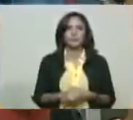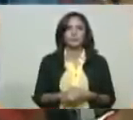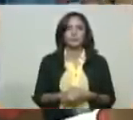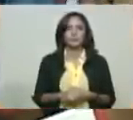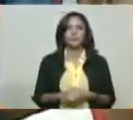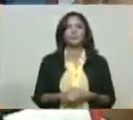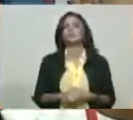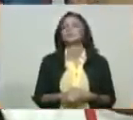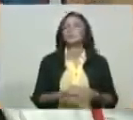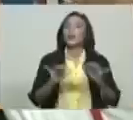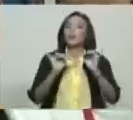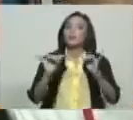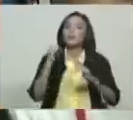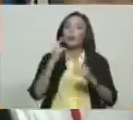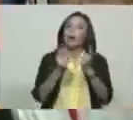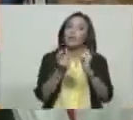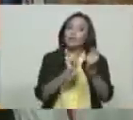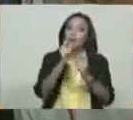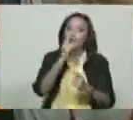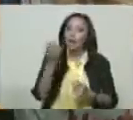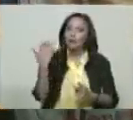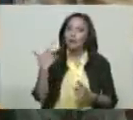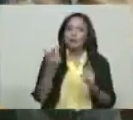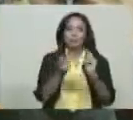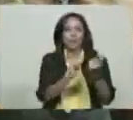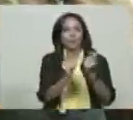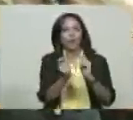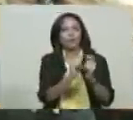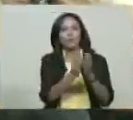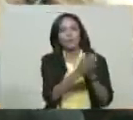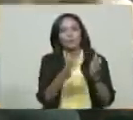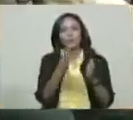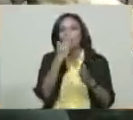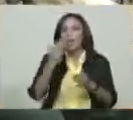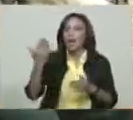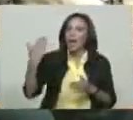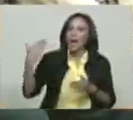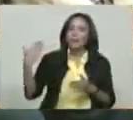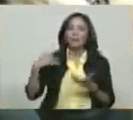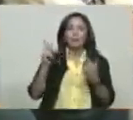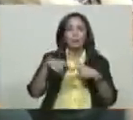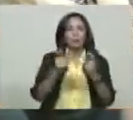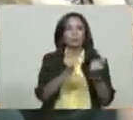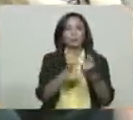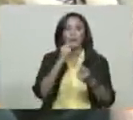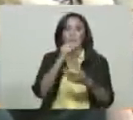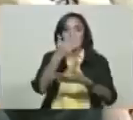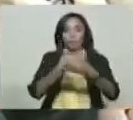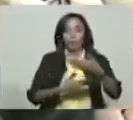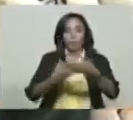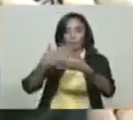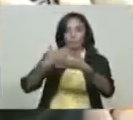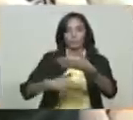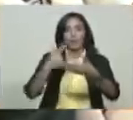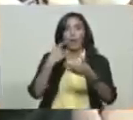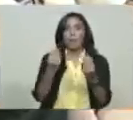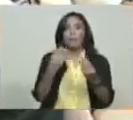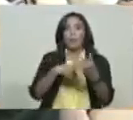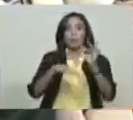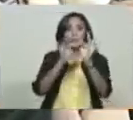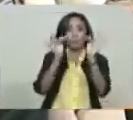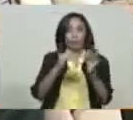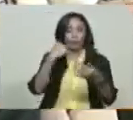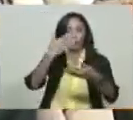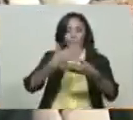Y así fue el debate de ayer y el de antes de ayer. Yo recibo informes por mil maneras que tengo de